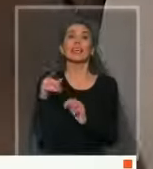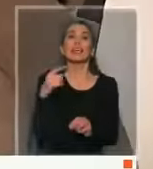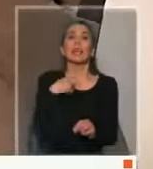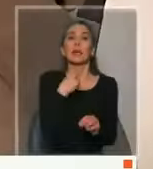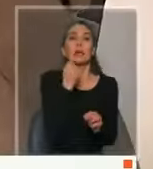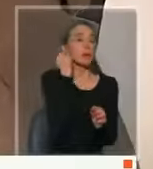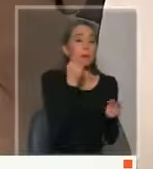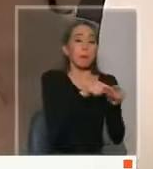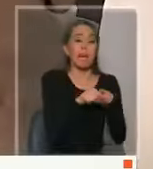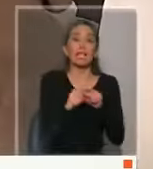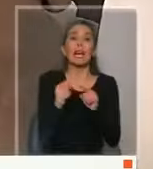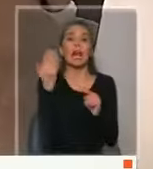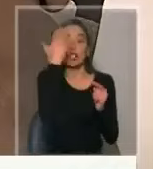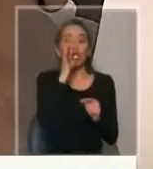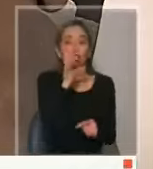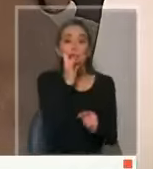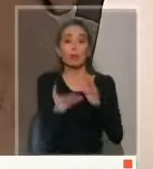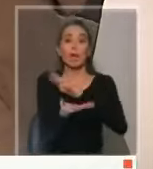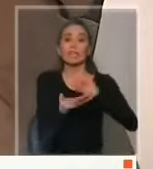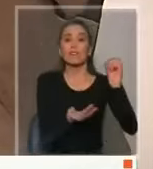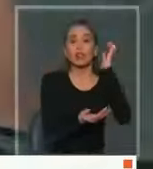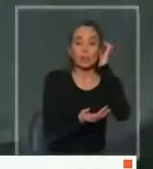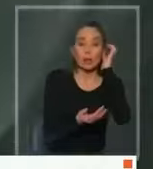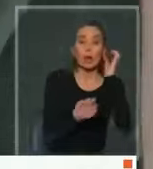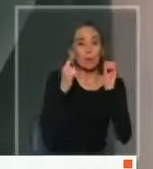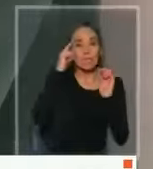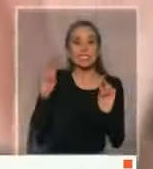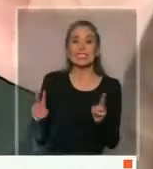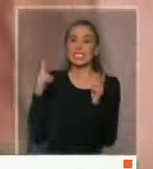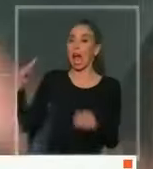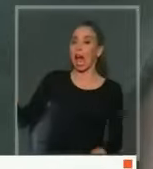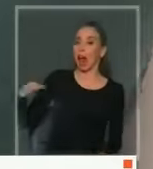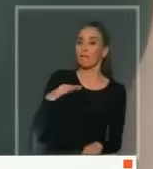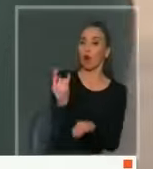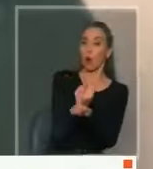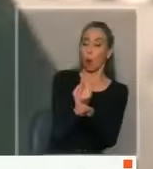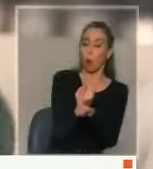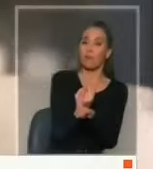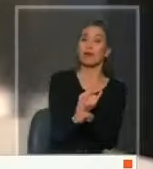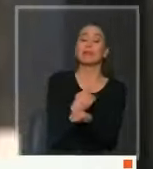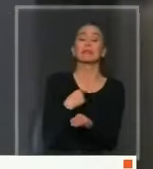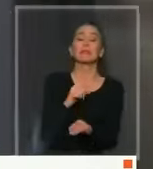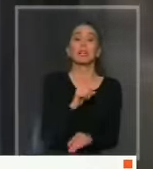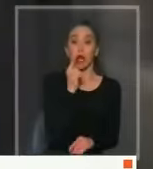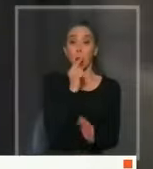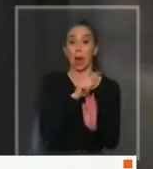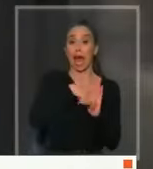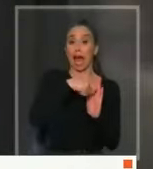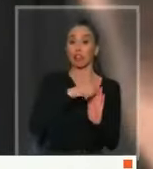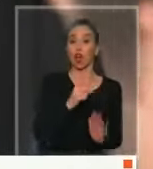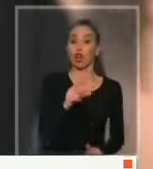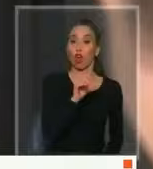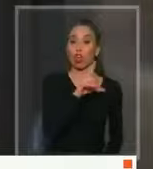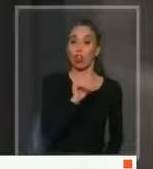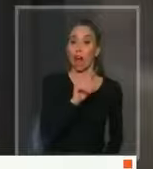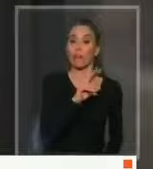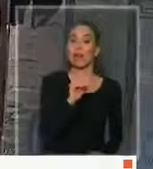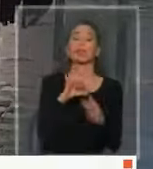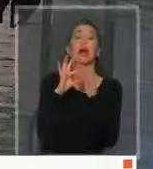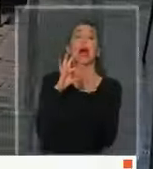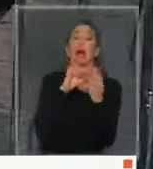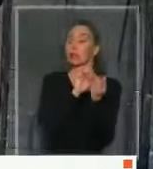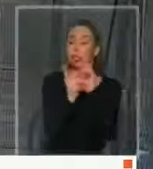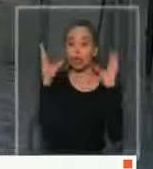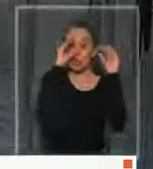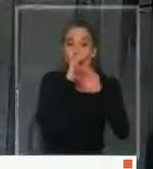teléfono. Lo que parecía una salvación para Gonzalo Valenzuela, asegura que prontamente se convirtió en una noche de terror. Estaba